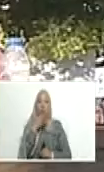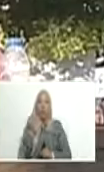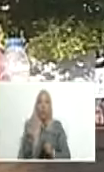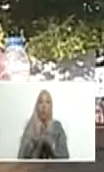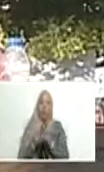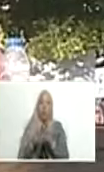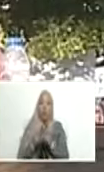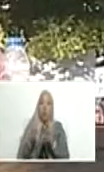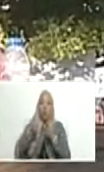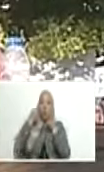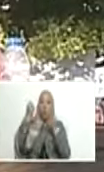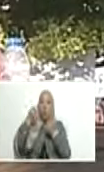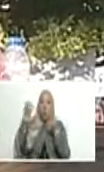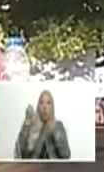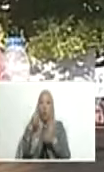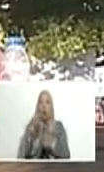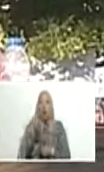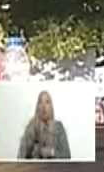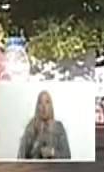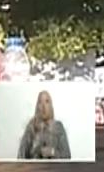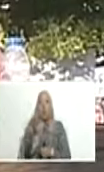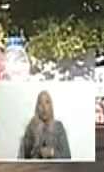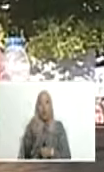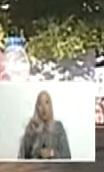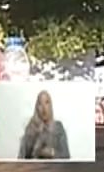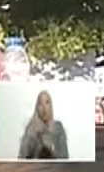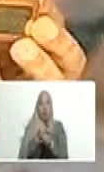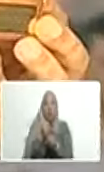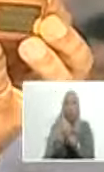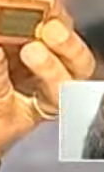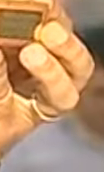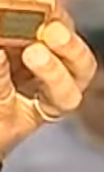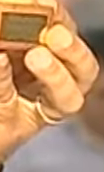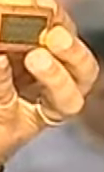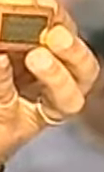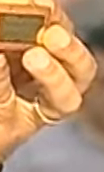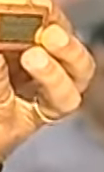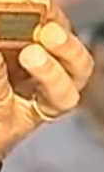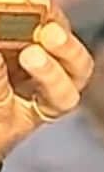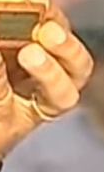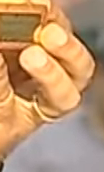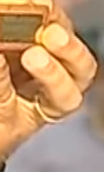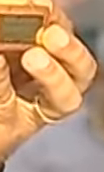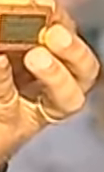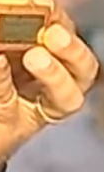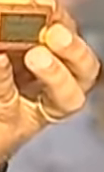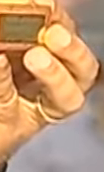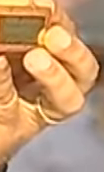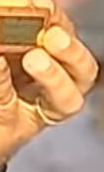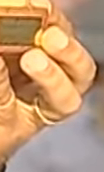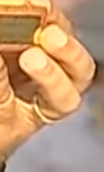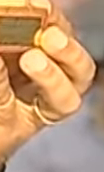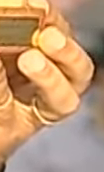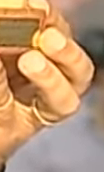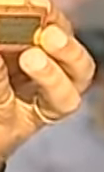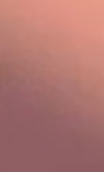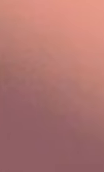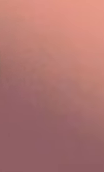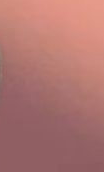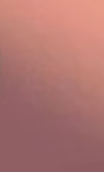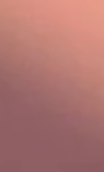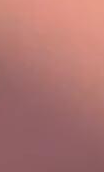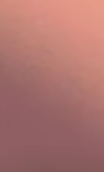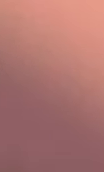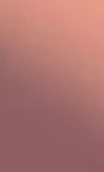conocida en la lucha como Eulalia Burós, y Josefa Joaquina Sánchez, aquí presente. Mira, qué recuerdo tan bonito.